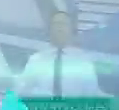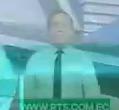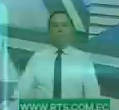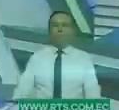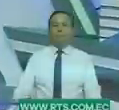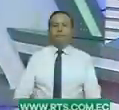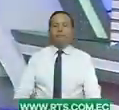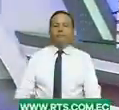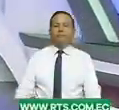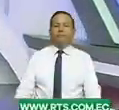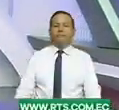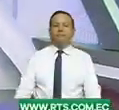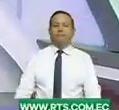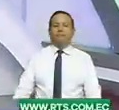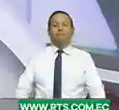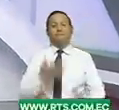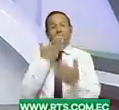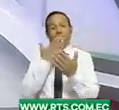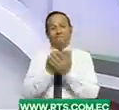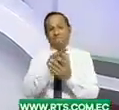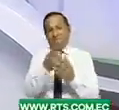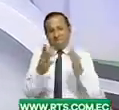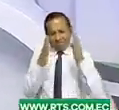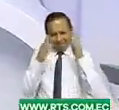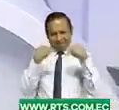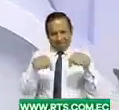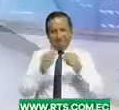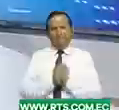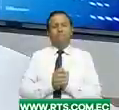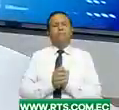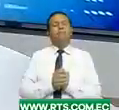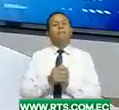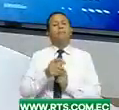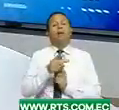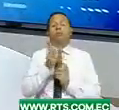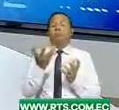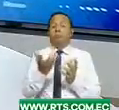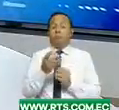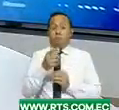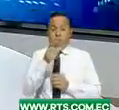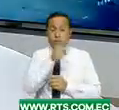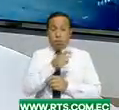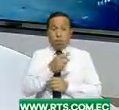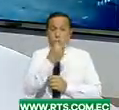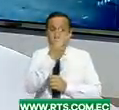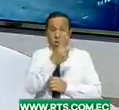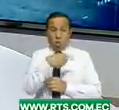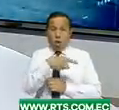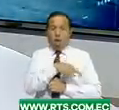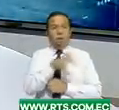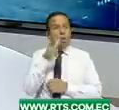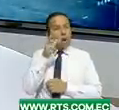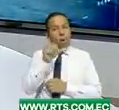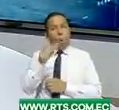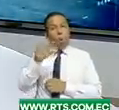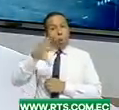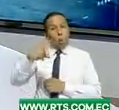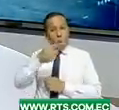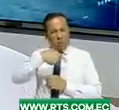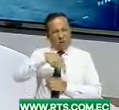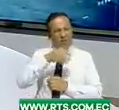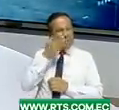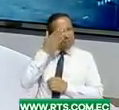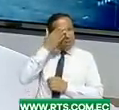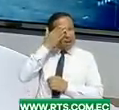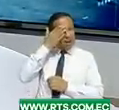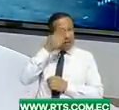Gracias por preferirnos. Dos presuntos piratas que habían asaltado a una embarcación pesquera fallecieron en alta mar